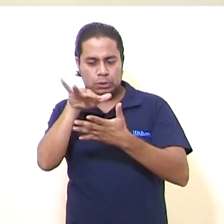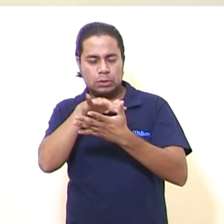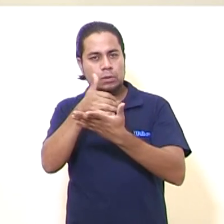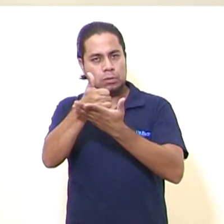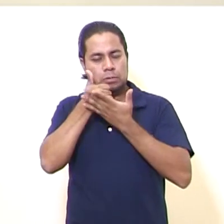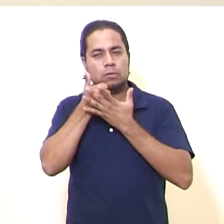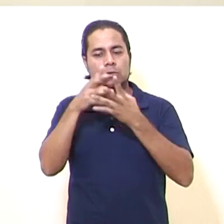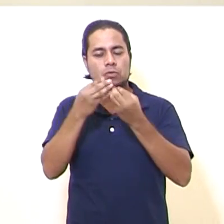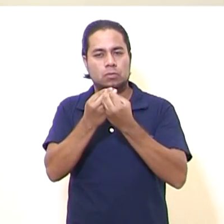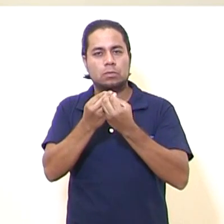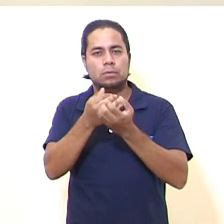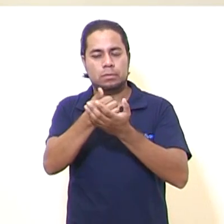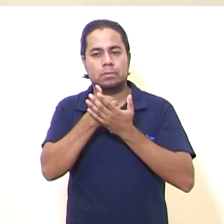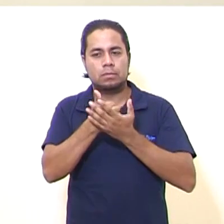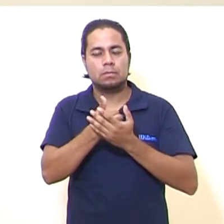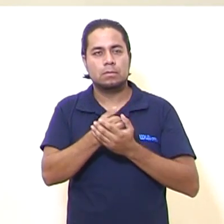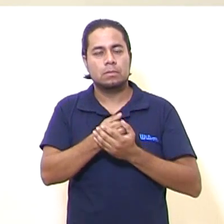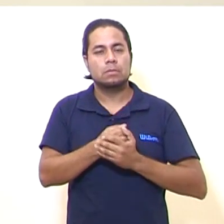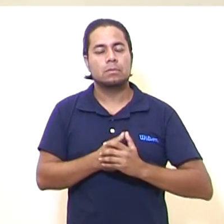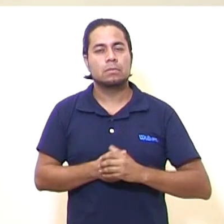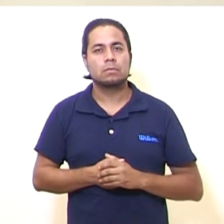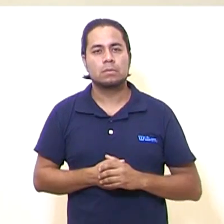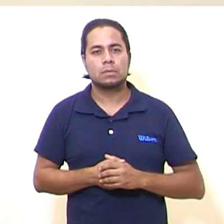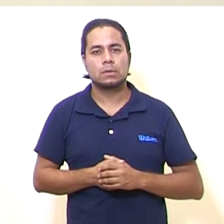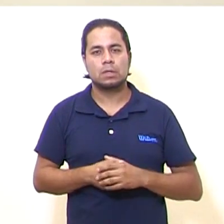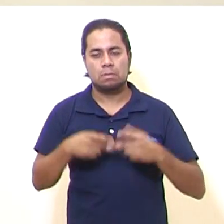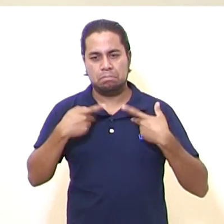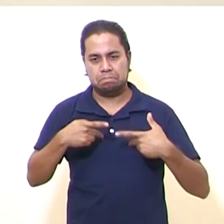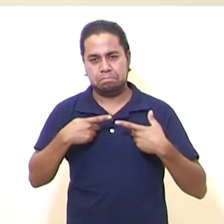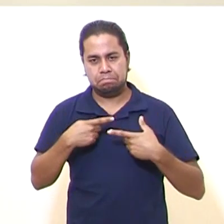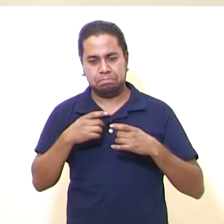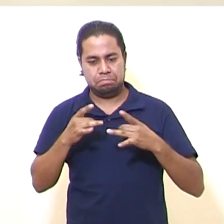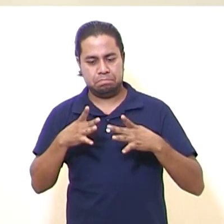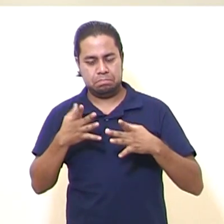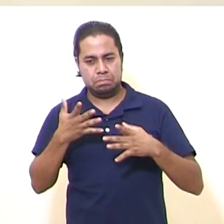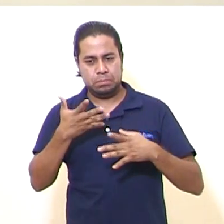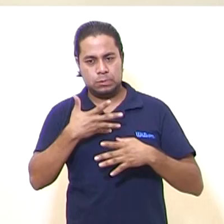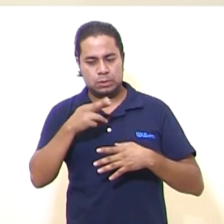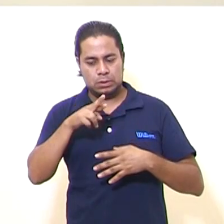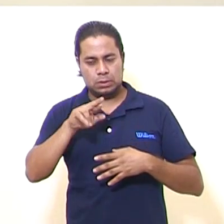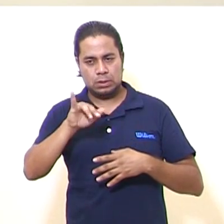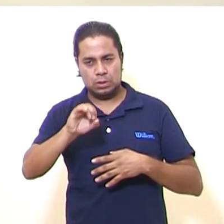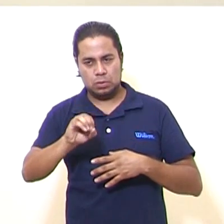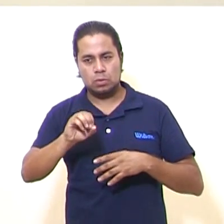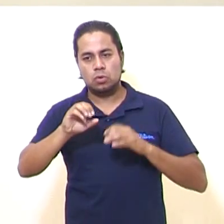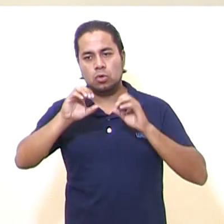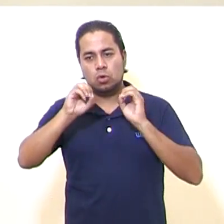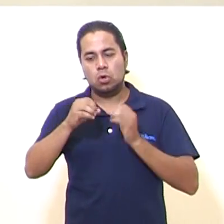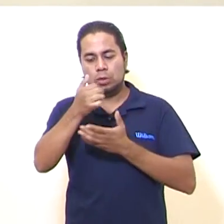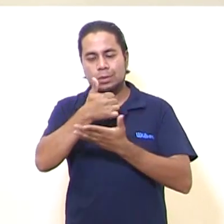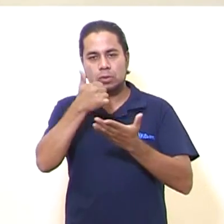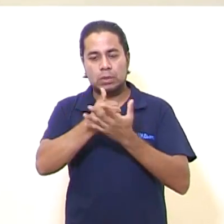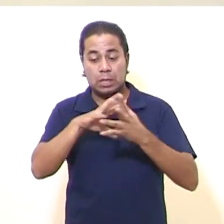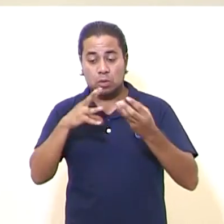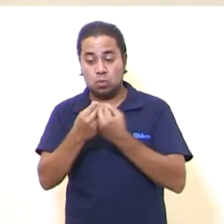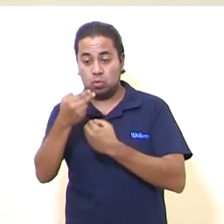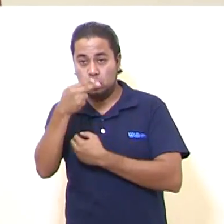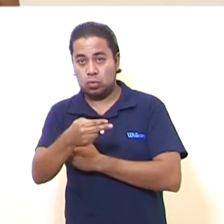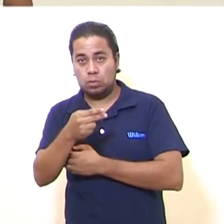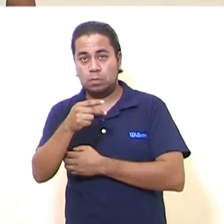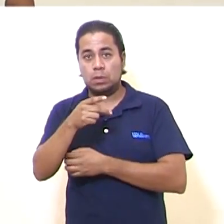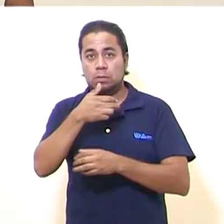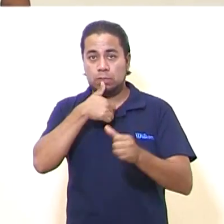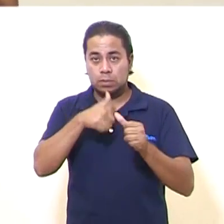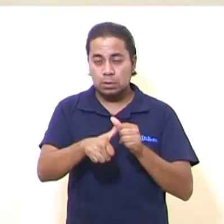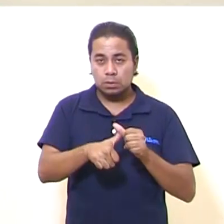Dice, cuando hay palabras como río o ciudad, no forman parte del nombre del lugar, van en